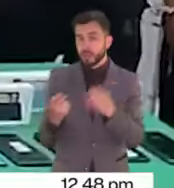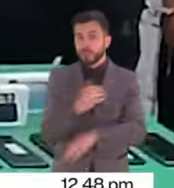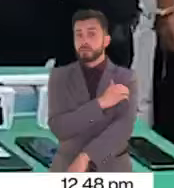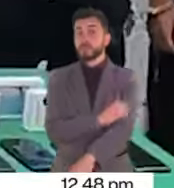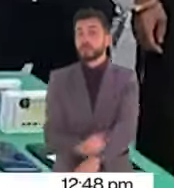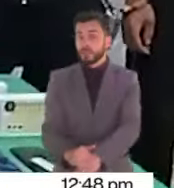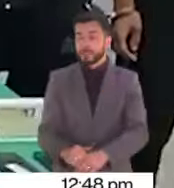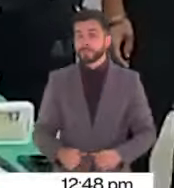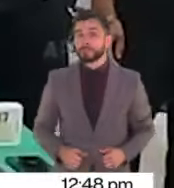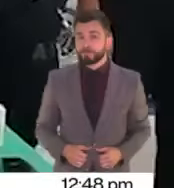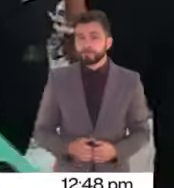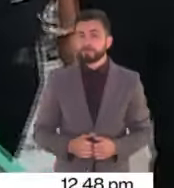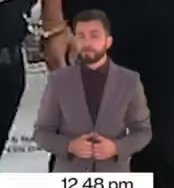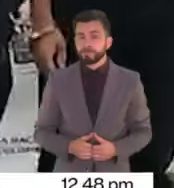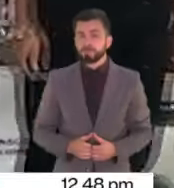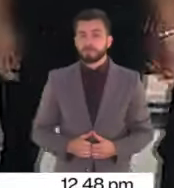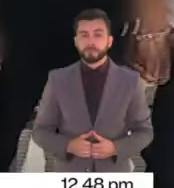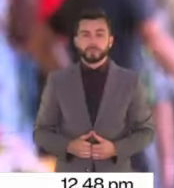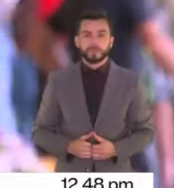de pesos.